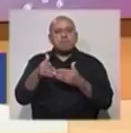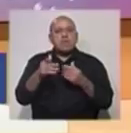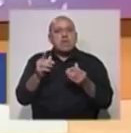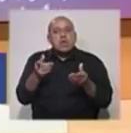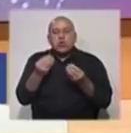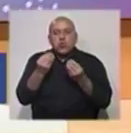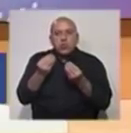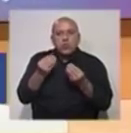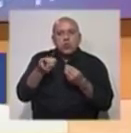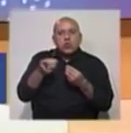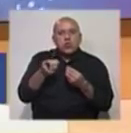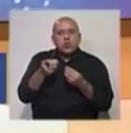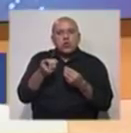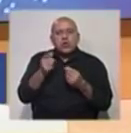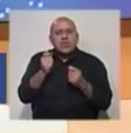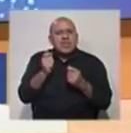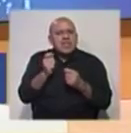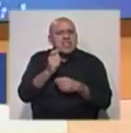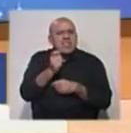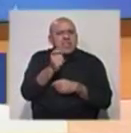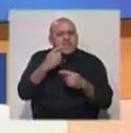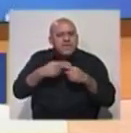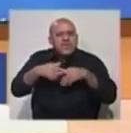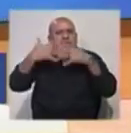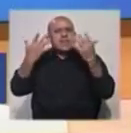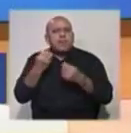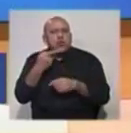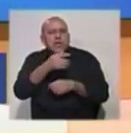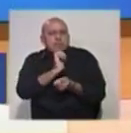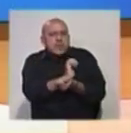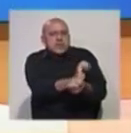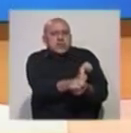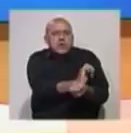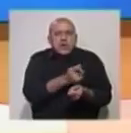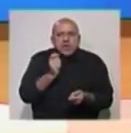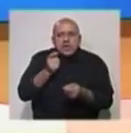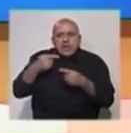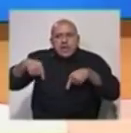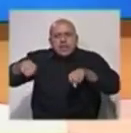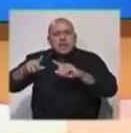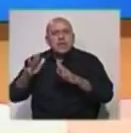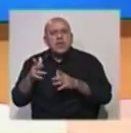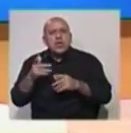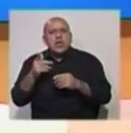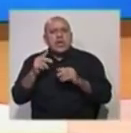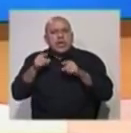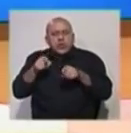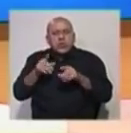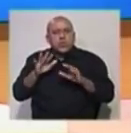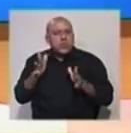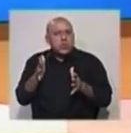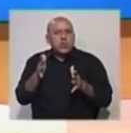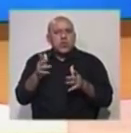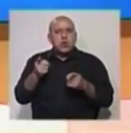inocultable, están festejando, están celebrando, están naturalizando como que esto es